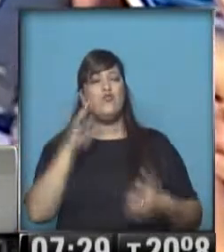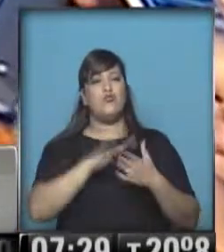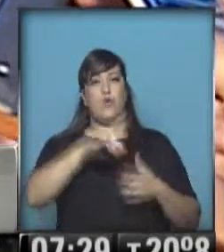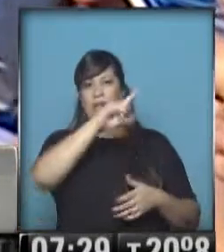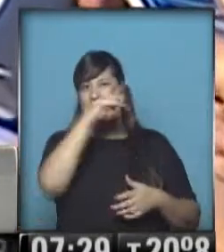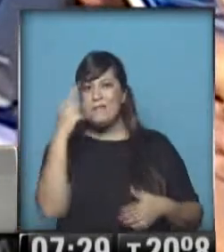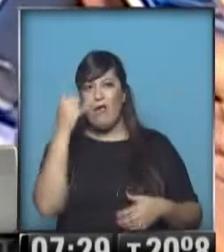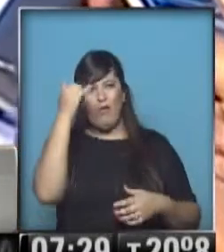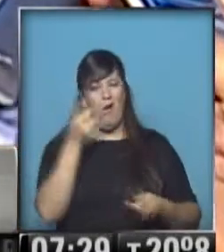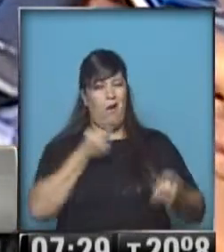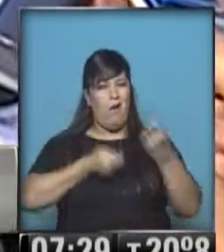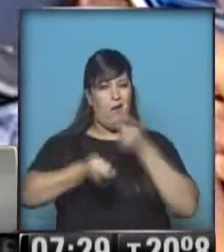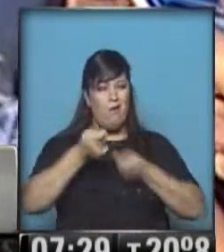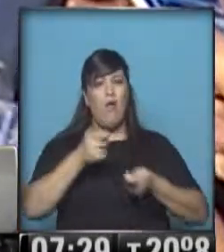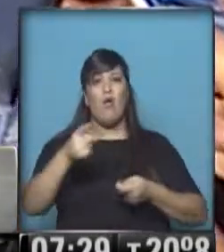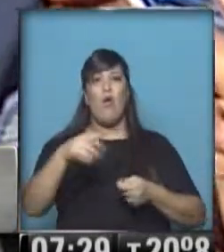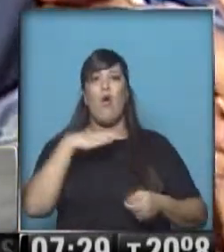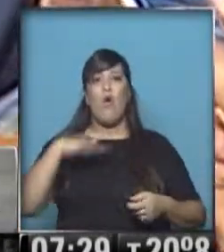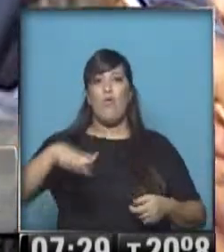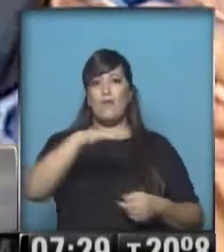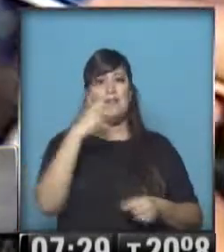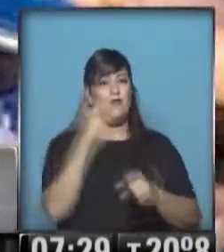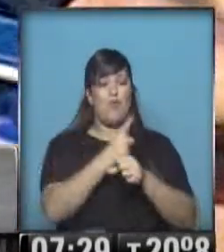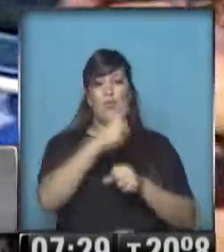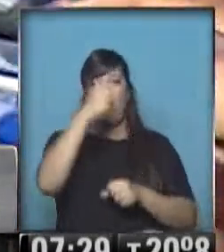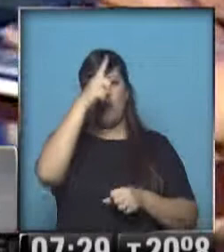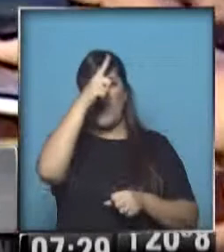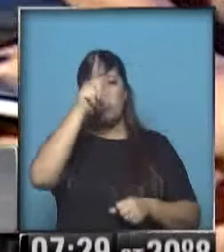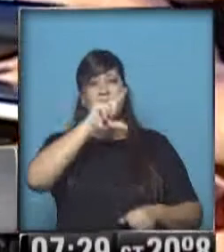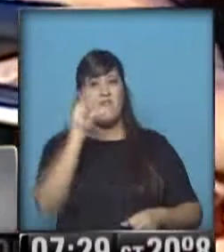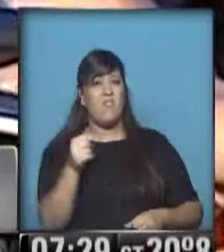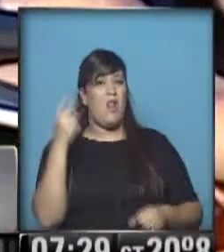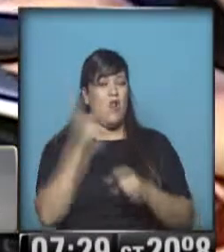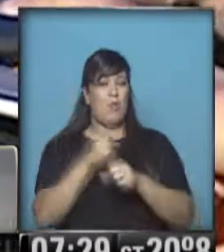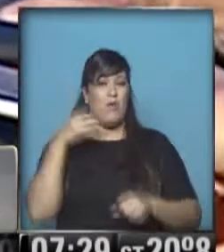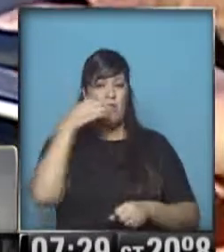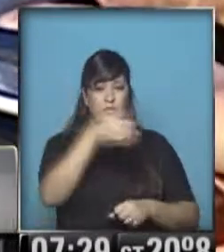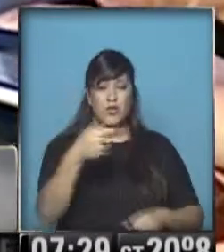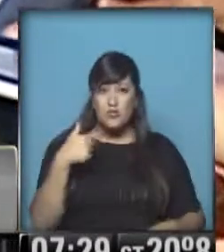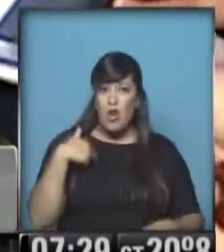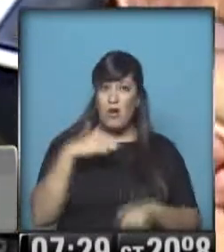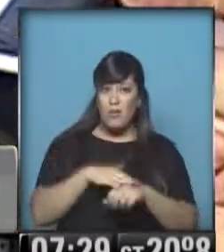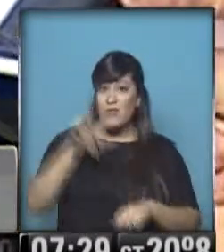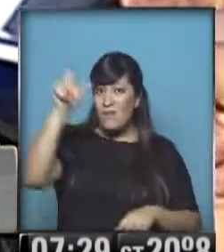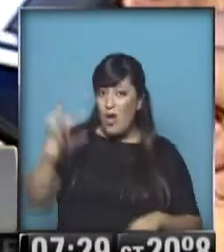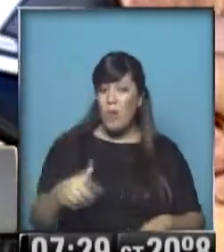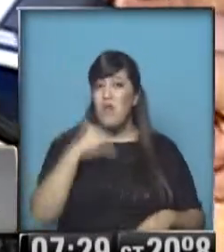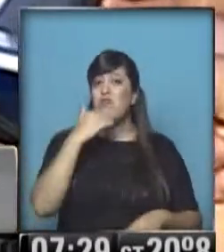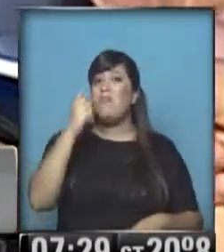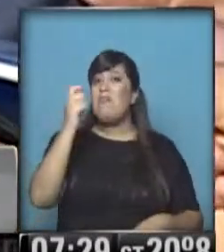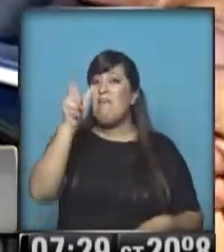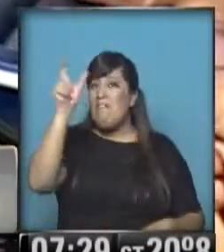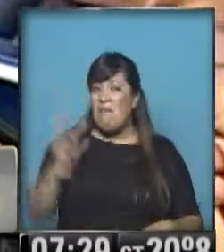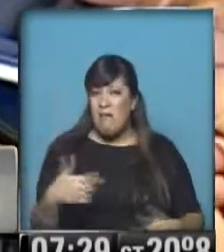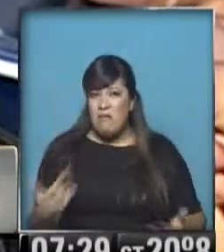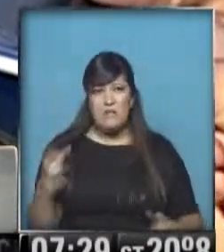donde en esa villa no acceden o no pueden acceder las fuerzas federales. Yo me tengo que hacer cargo de estos tipos que no se saben quiénes son y